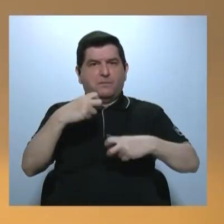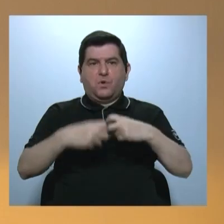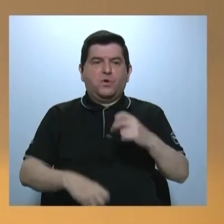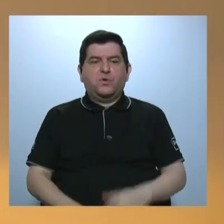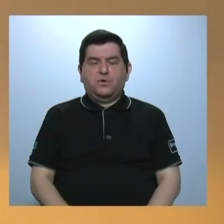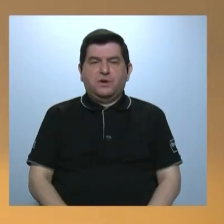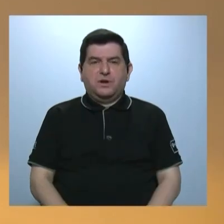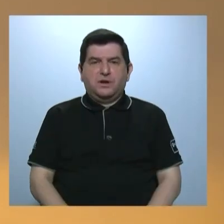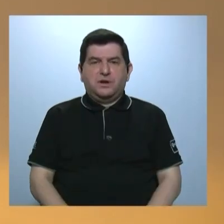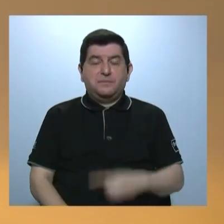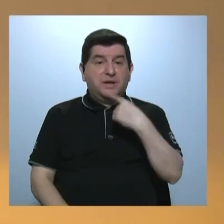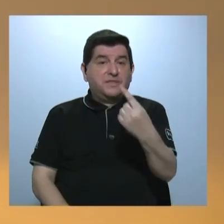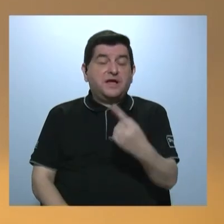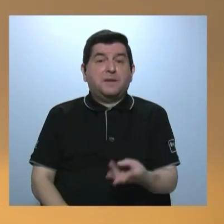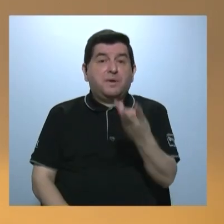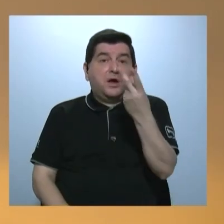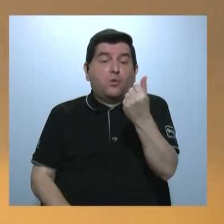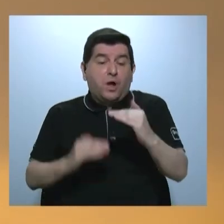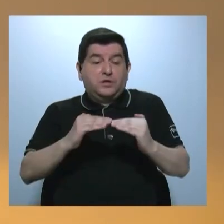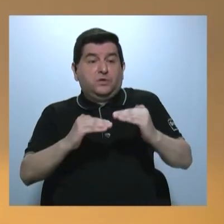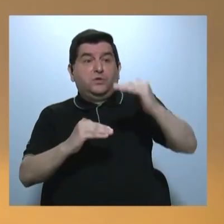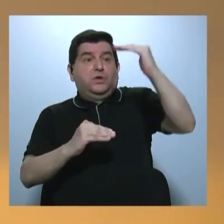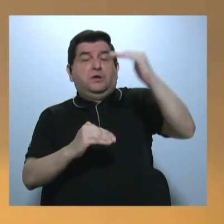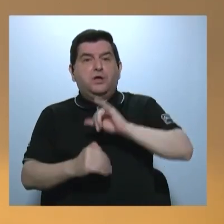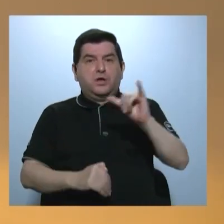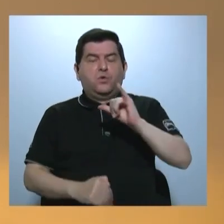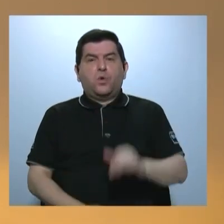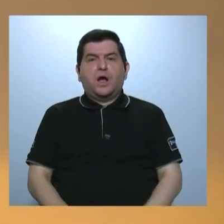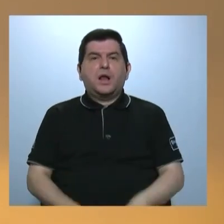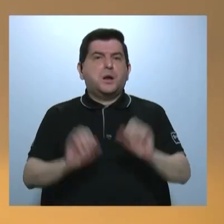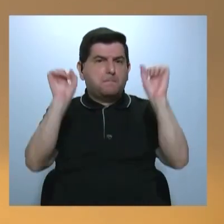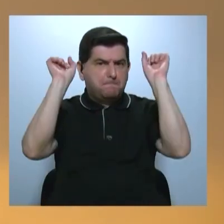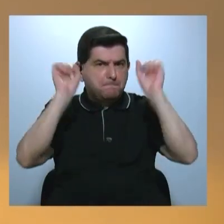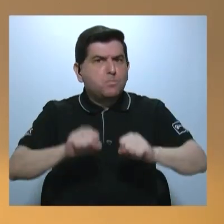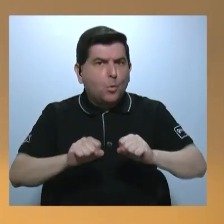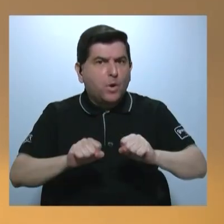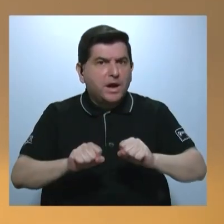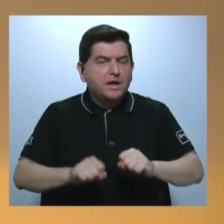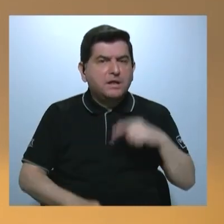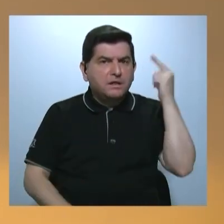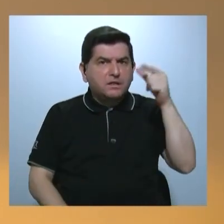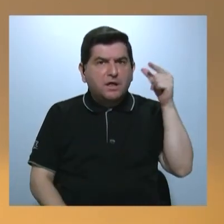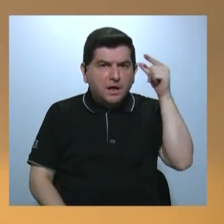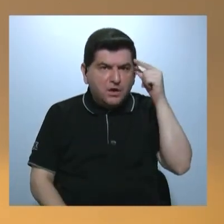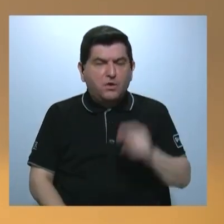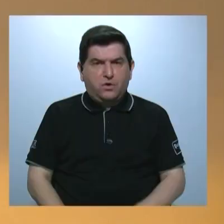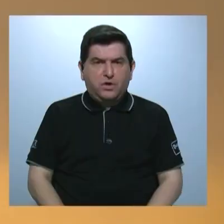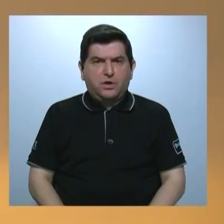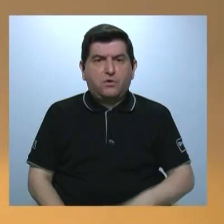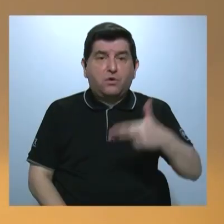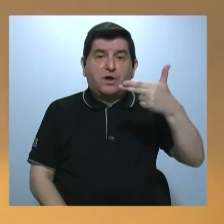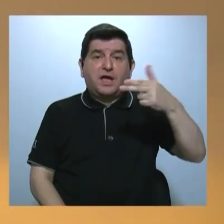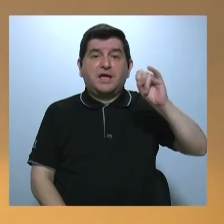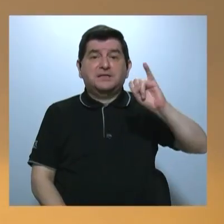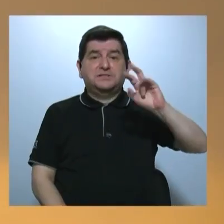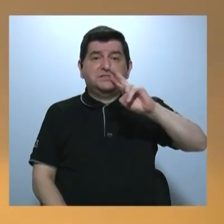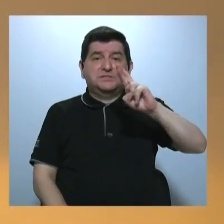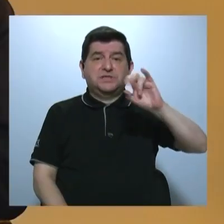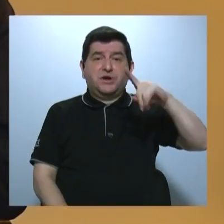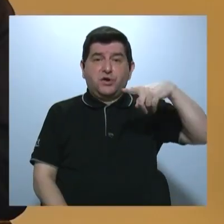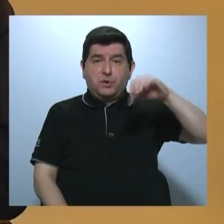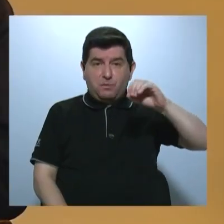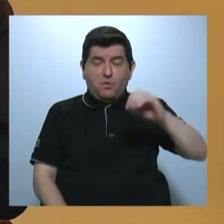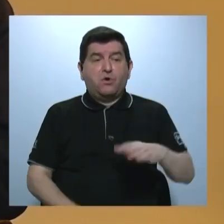que dime qué tan alto estás y te diré qué tan probable. Es decir, y por supuesto, en el Chirripó no hay dengue,